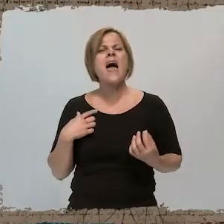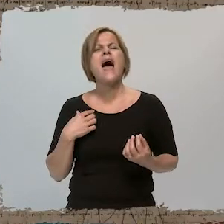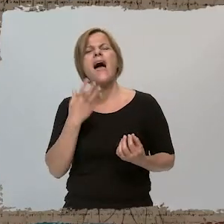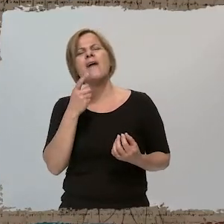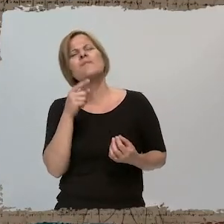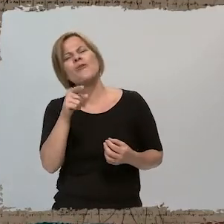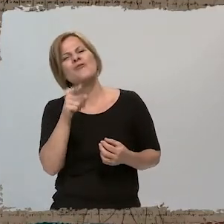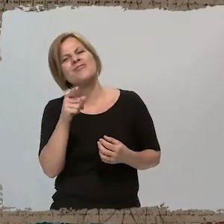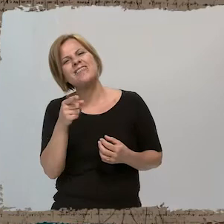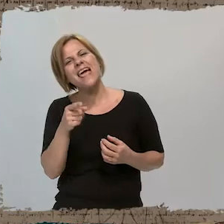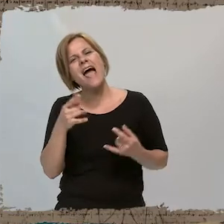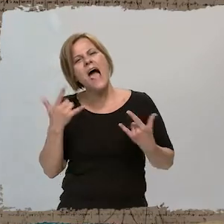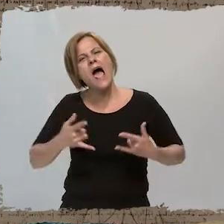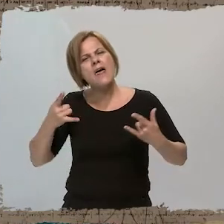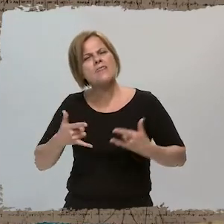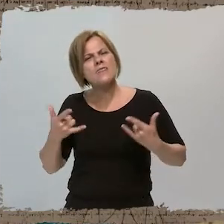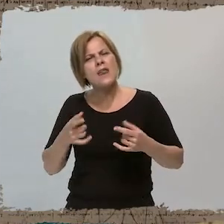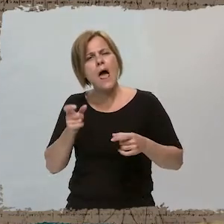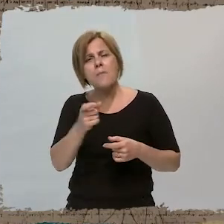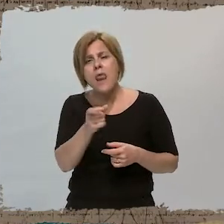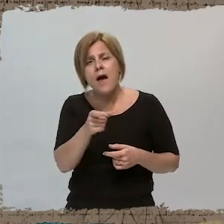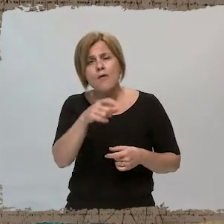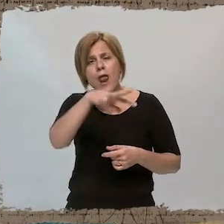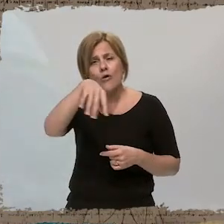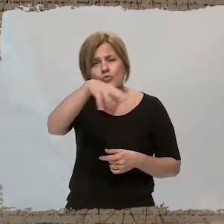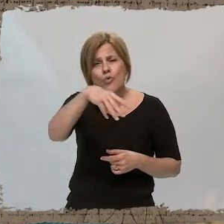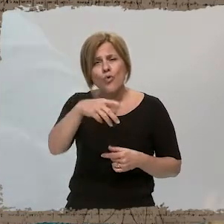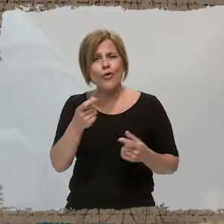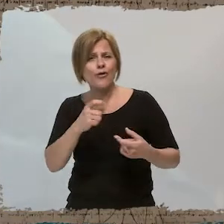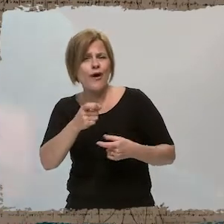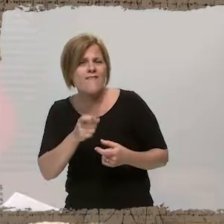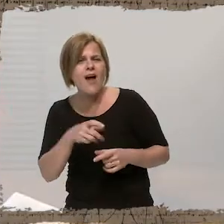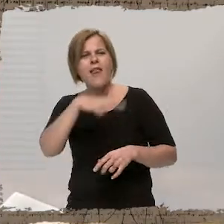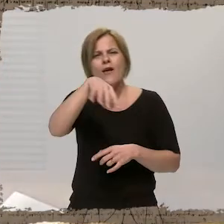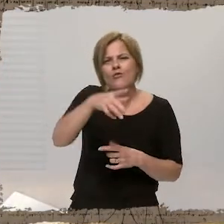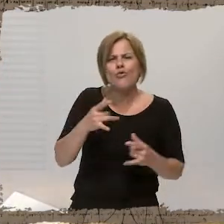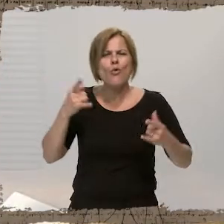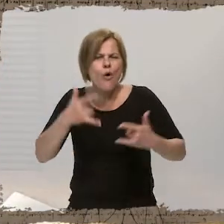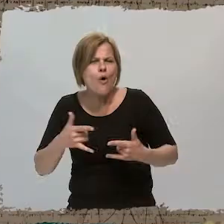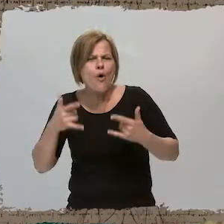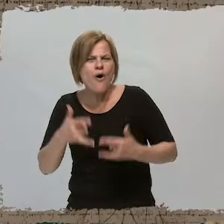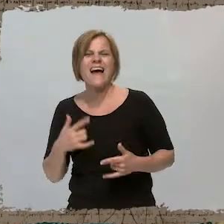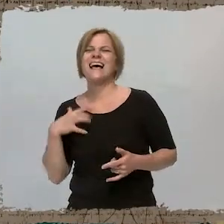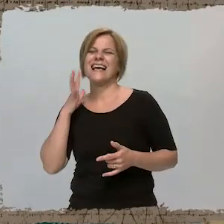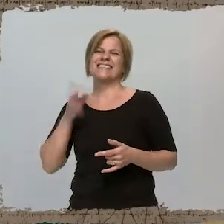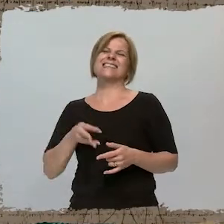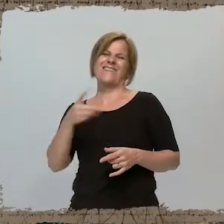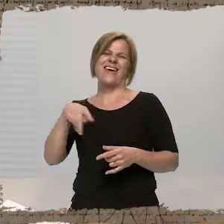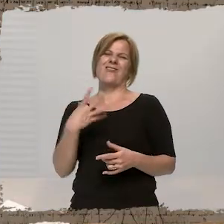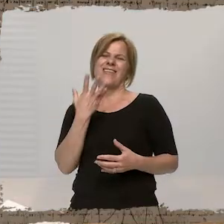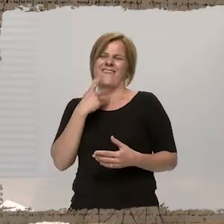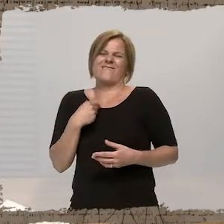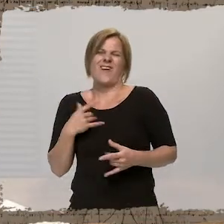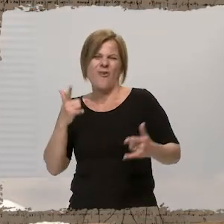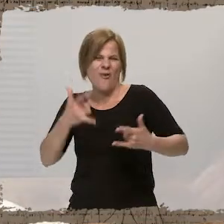buenísima a mí me gusta un montón de los ravioles con tuco ravioles con tuco rápido ni yo sabía